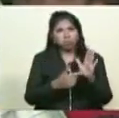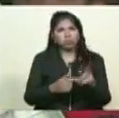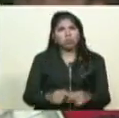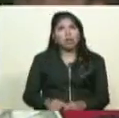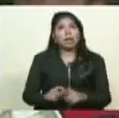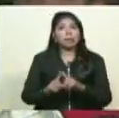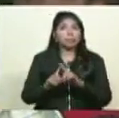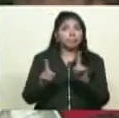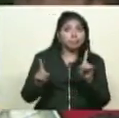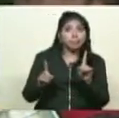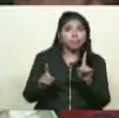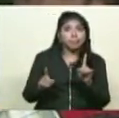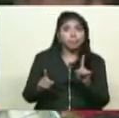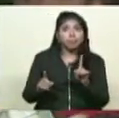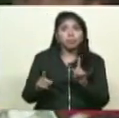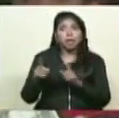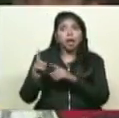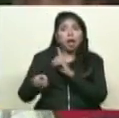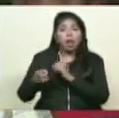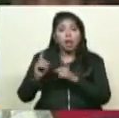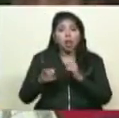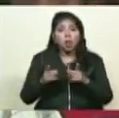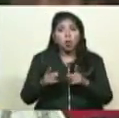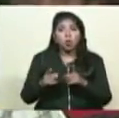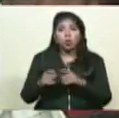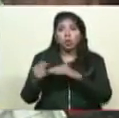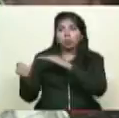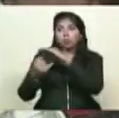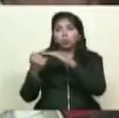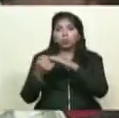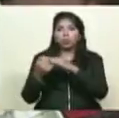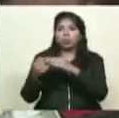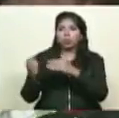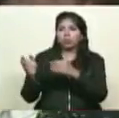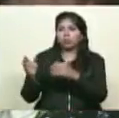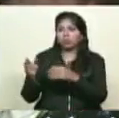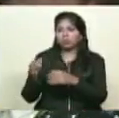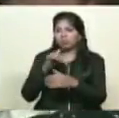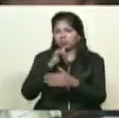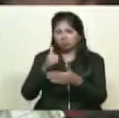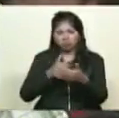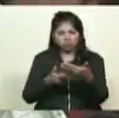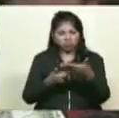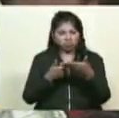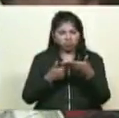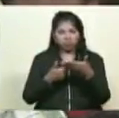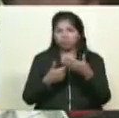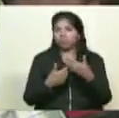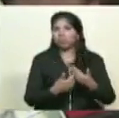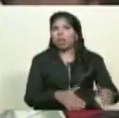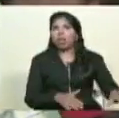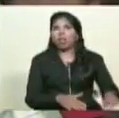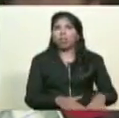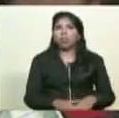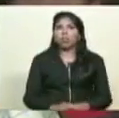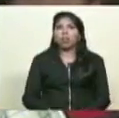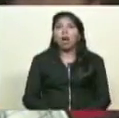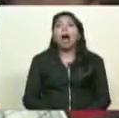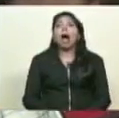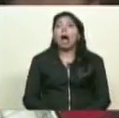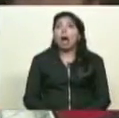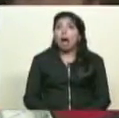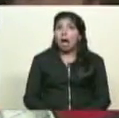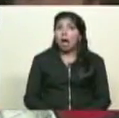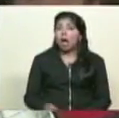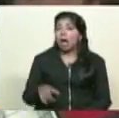organismos desestimaron las denuncias que nosotros hicimos en ese momento, la empresa acató la denuncia que nosotros hicimos y comenzó